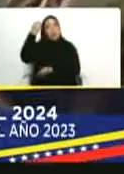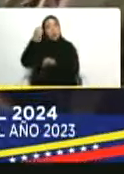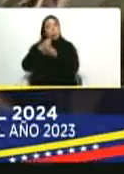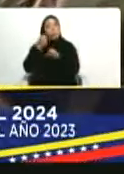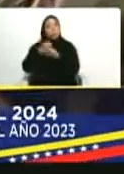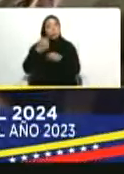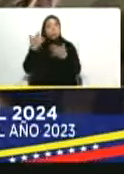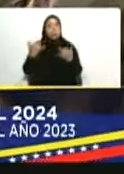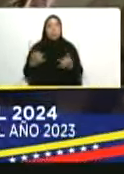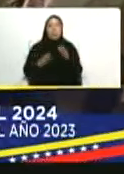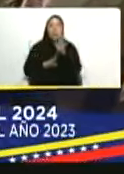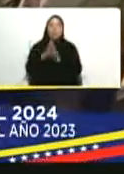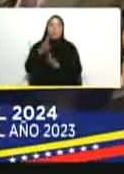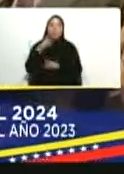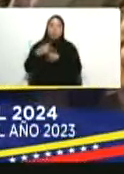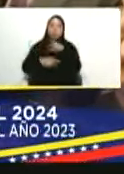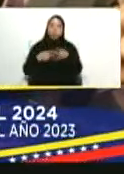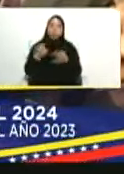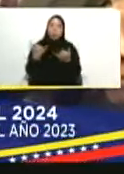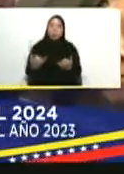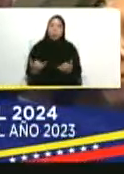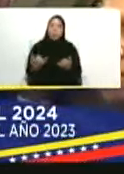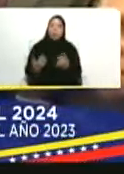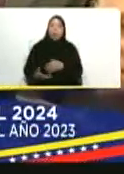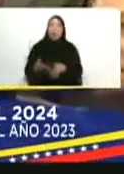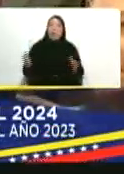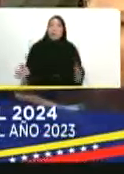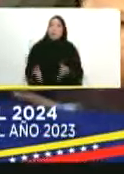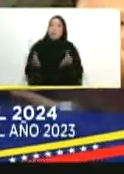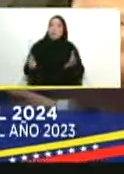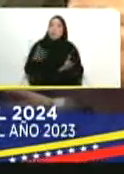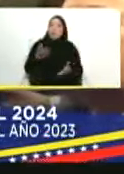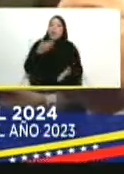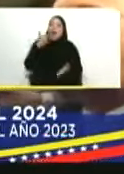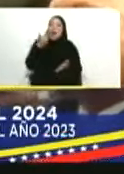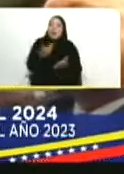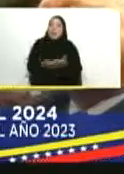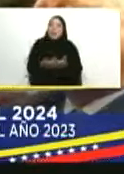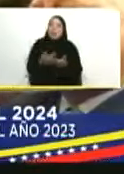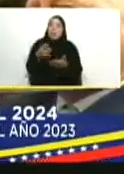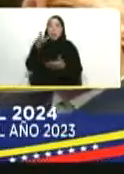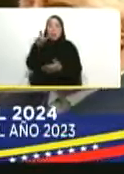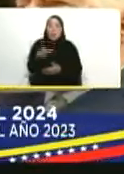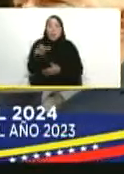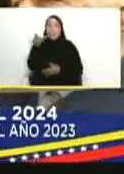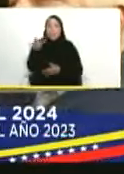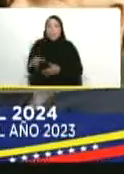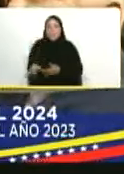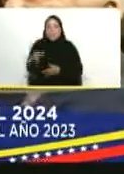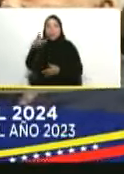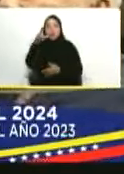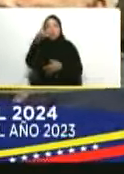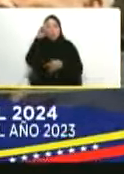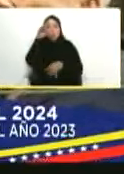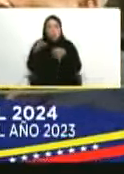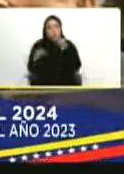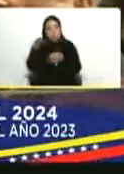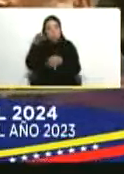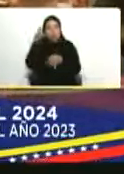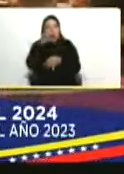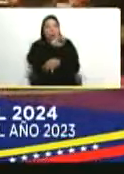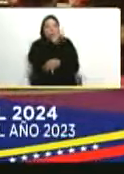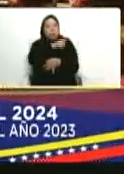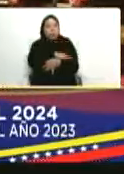que al respecto se ha venido adelantando. Momento propicio para agradecer a las magistrados y magistradas que me